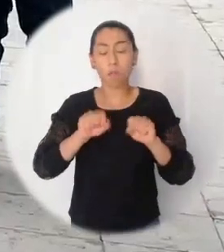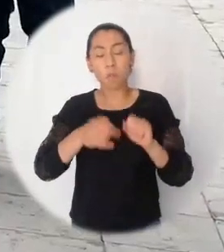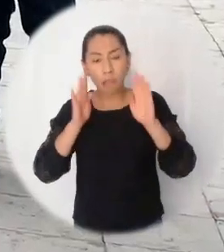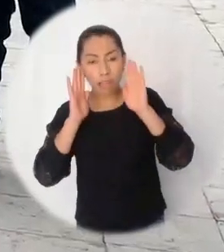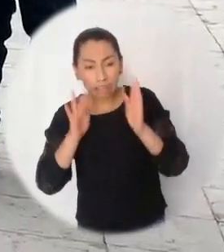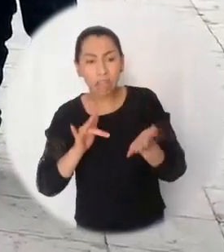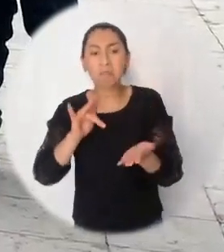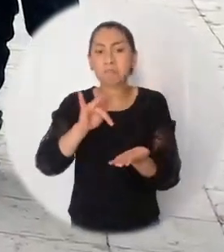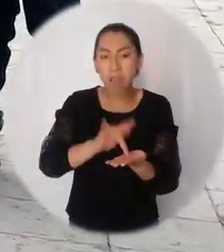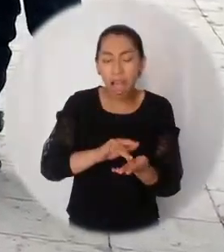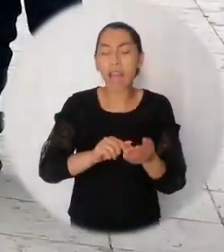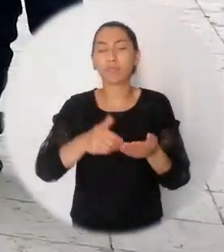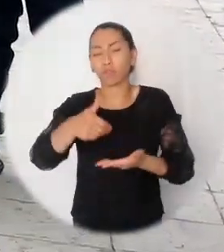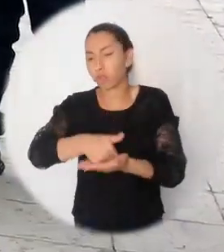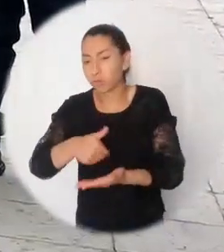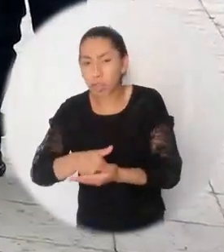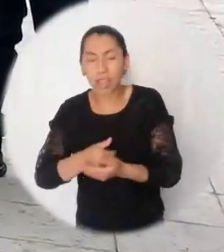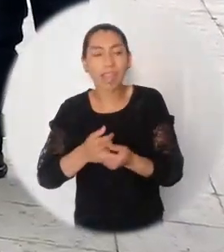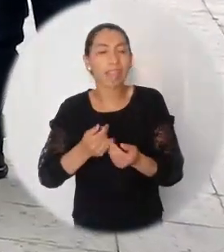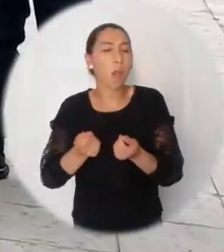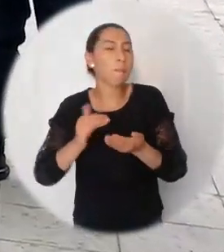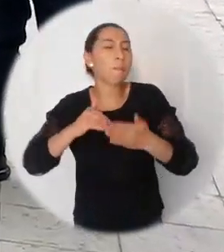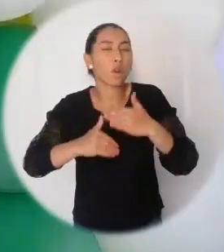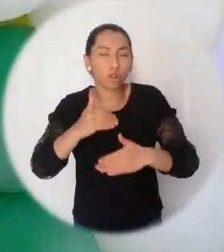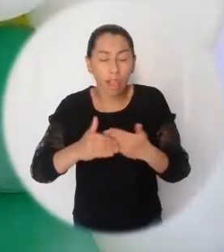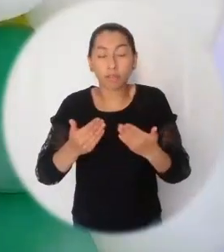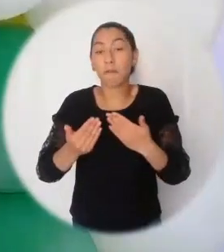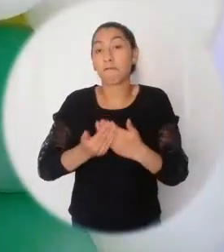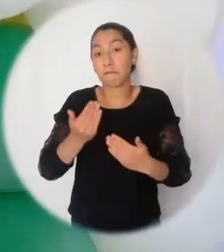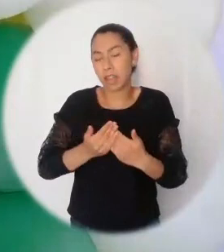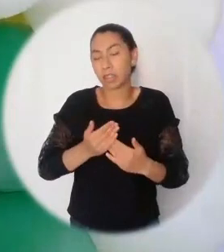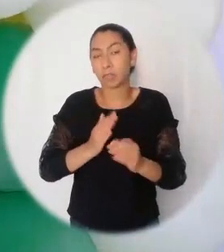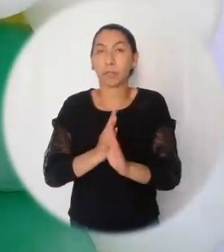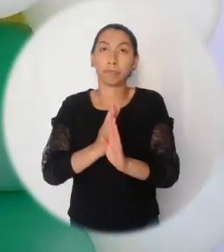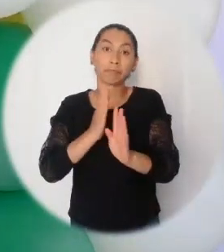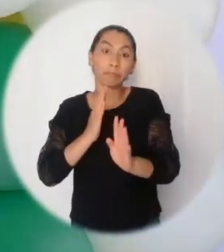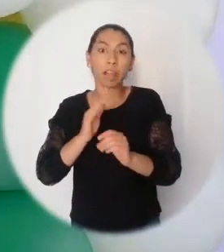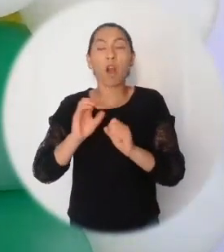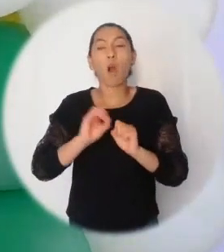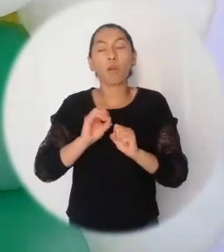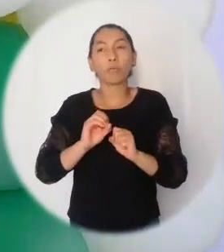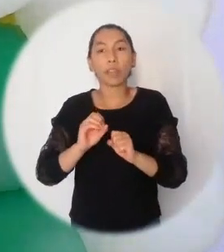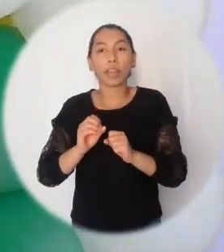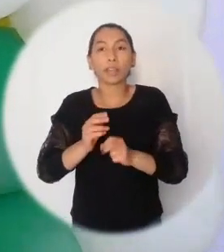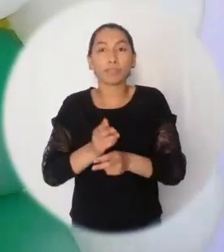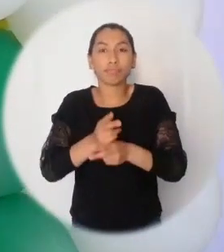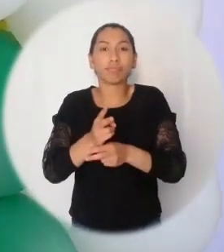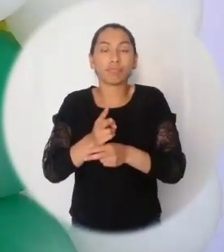en el suroeste caucano y norte de Nariño realizar sus solicitudes y tramitar de forma fácil y sin hacer